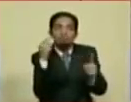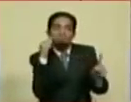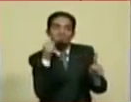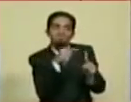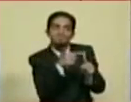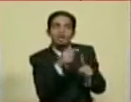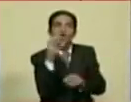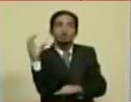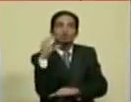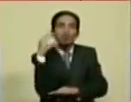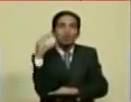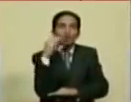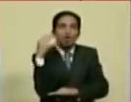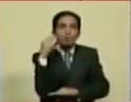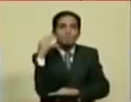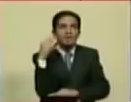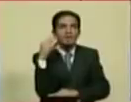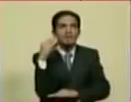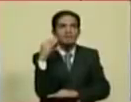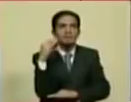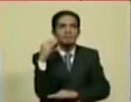será